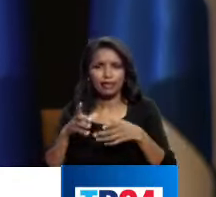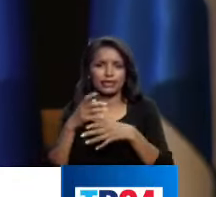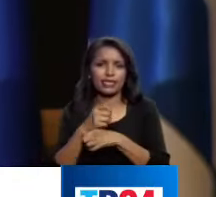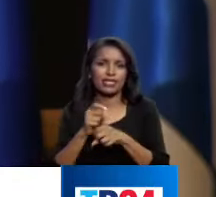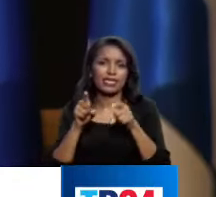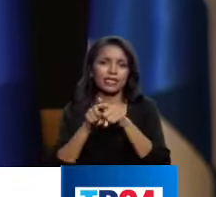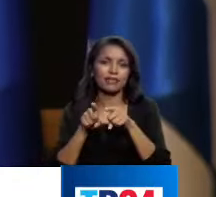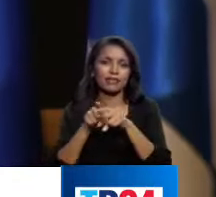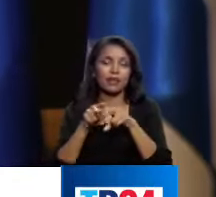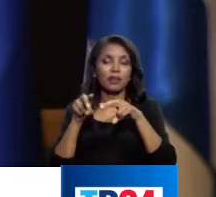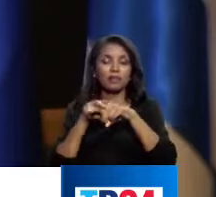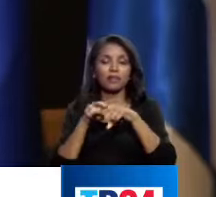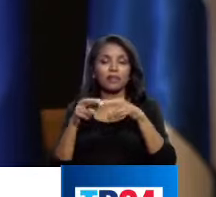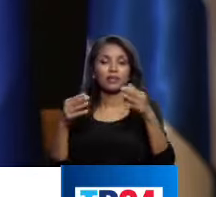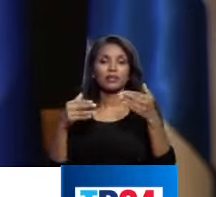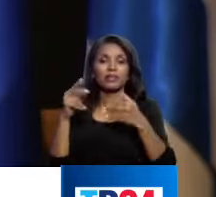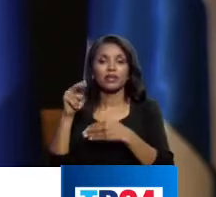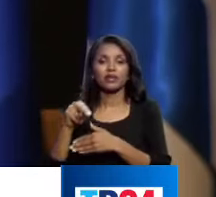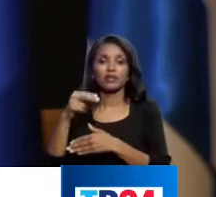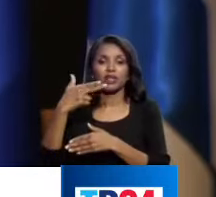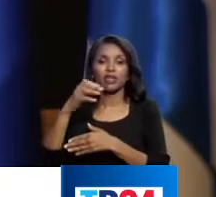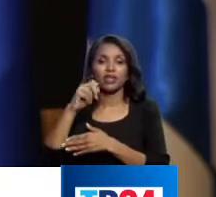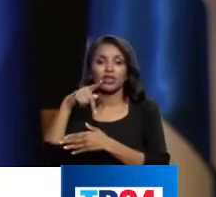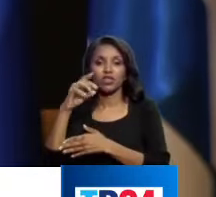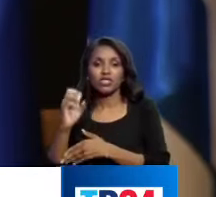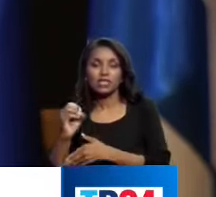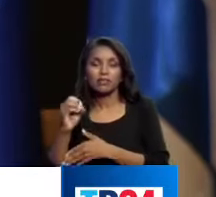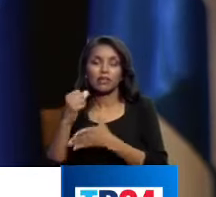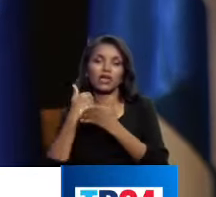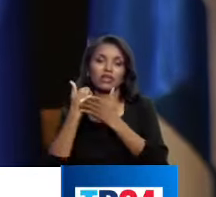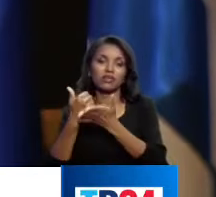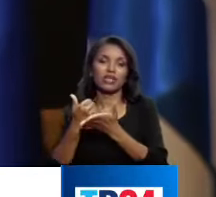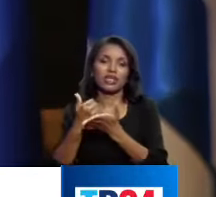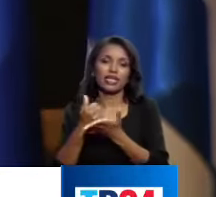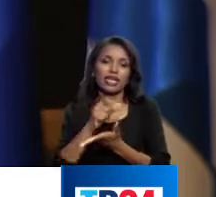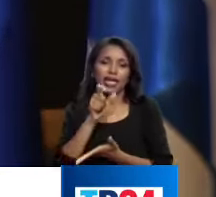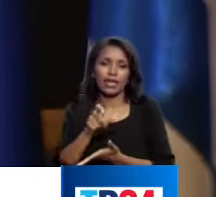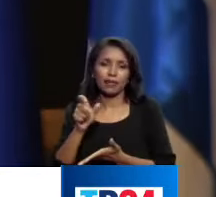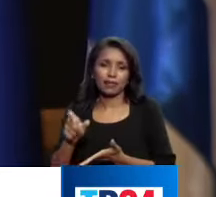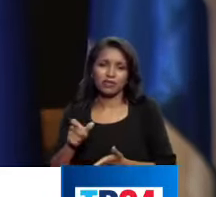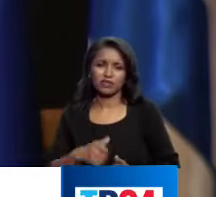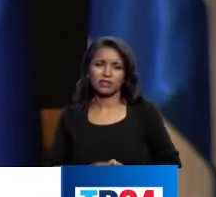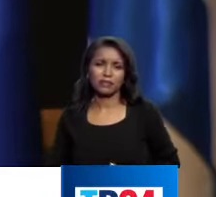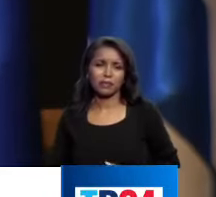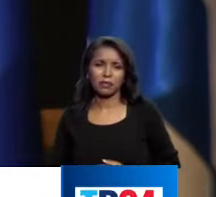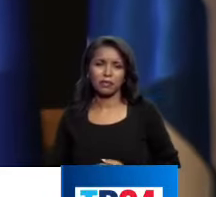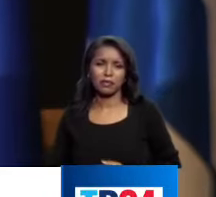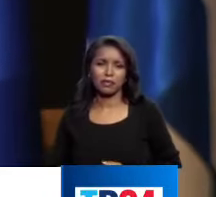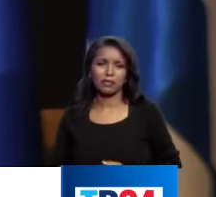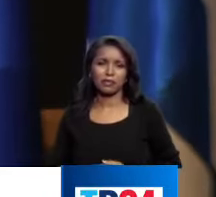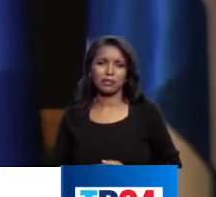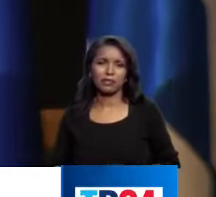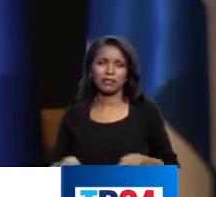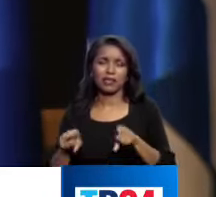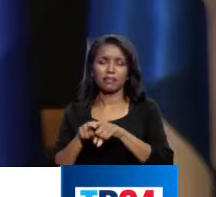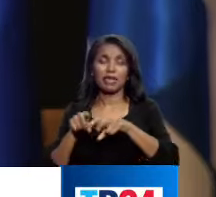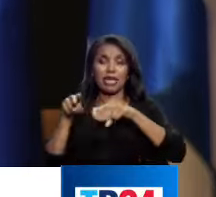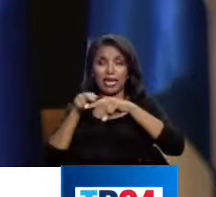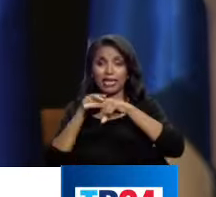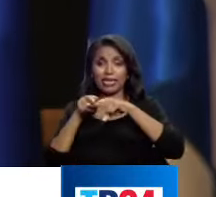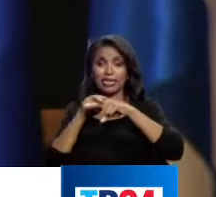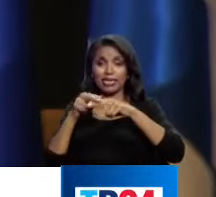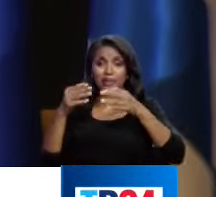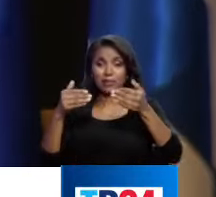interconexión del Metro de Panamá Norte con Chepo le cambiaría la vida y calidad a todos los residentes. El tren de Panamá